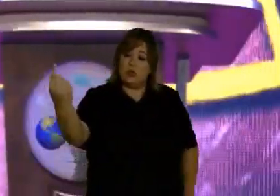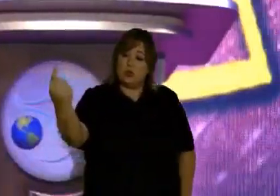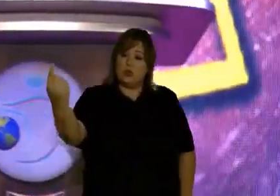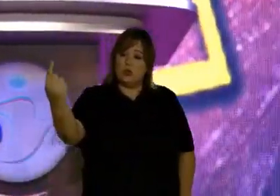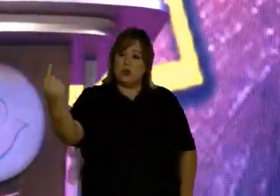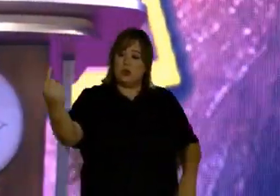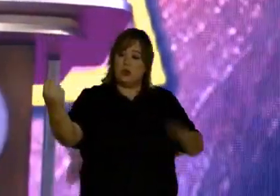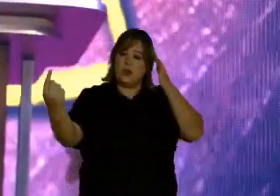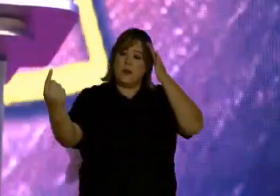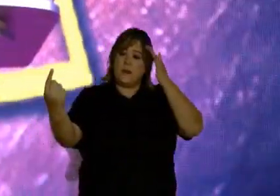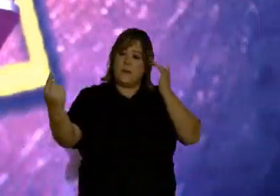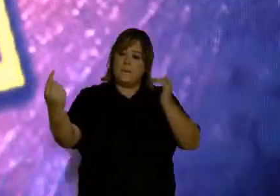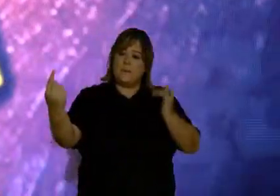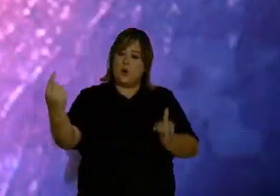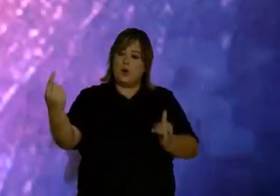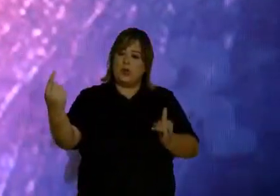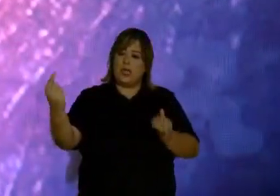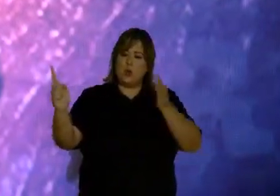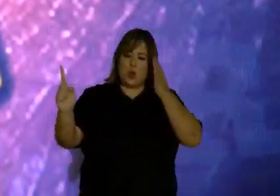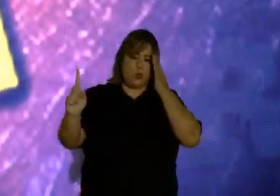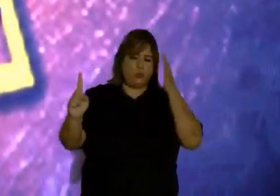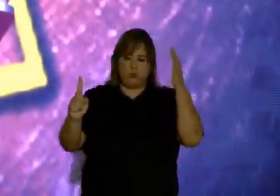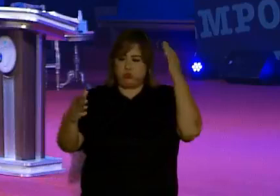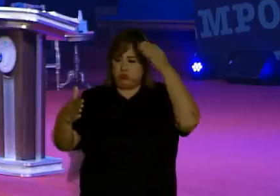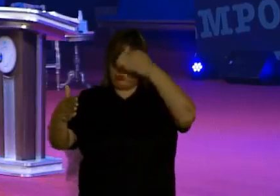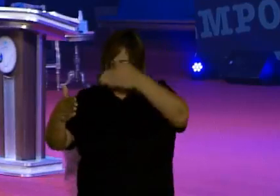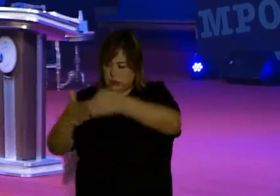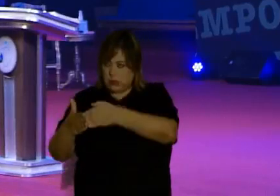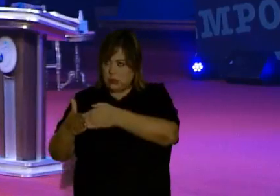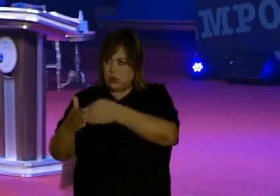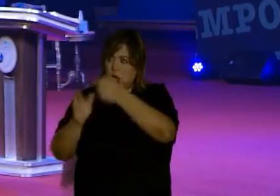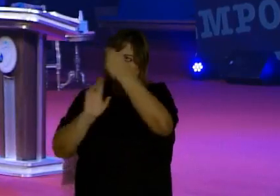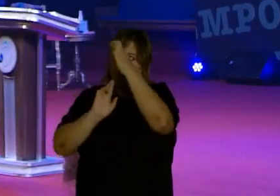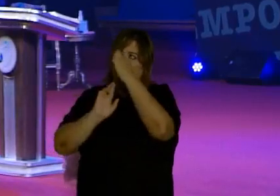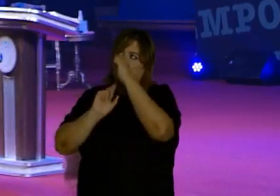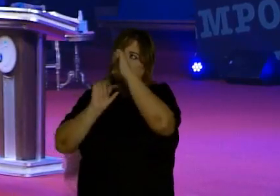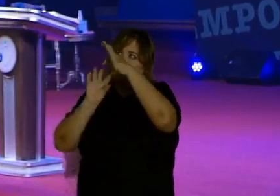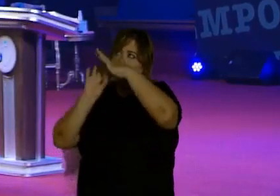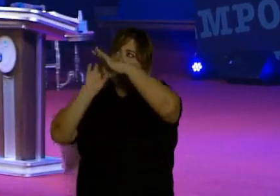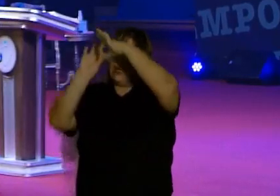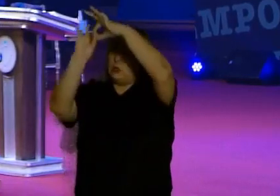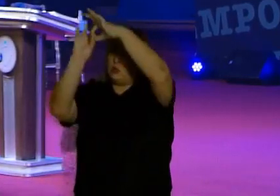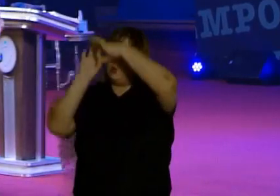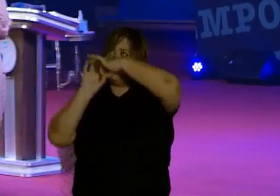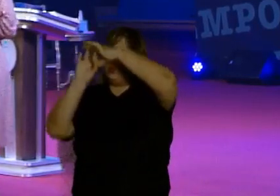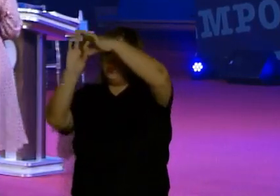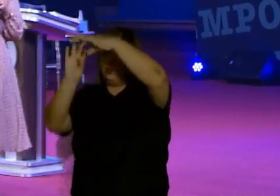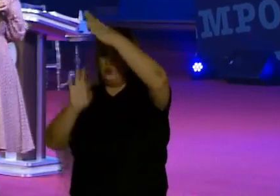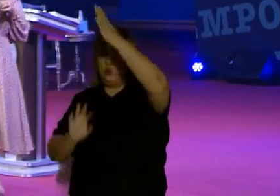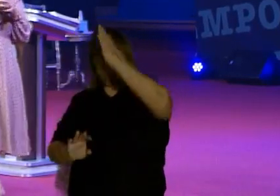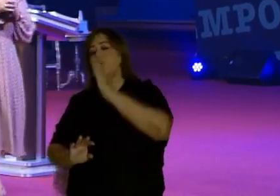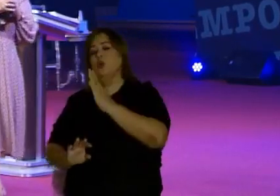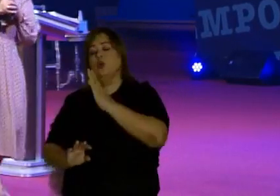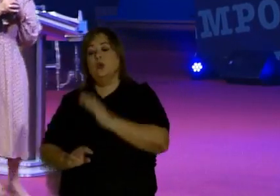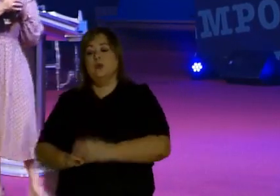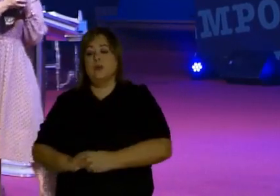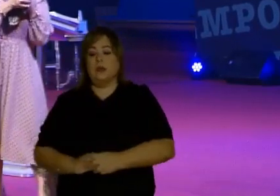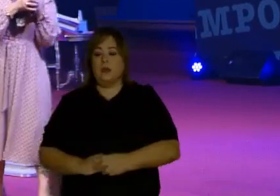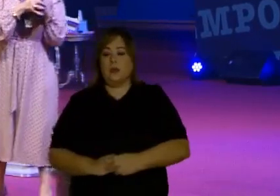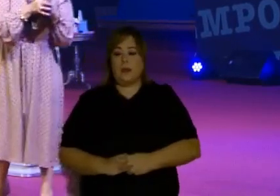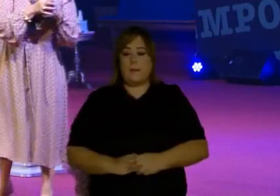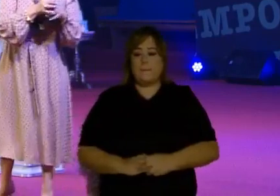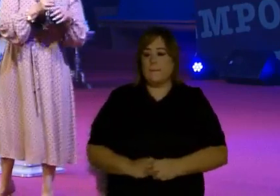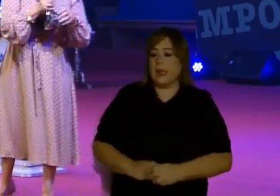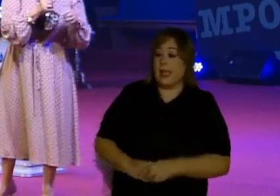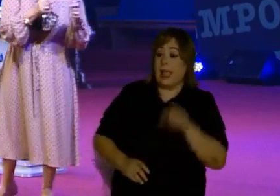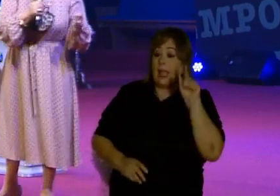muy dogmáticos, muy centrados en su revelación para con Dios. Todos sabemos que él es hijo o fue hijo de